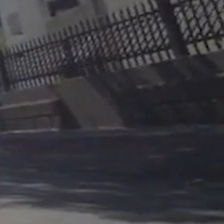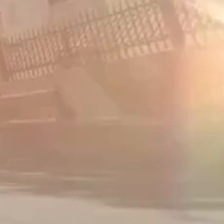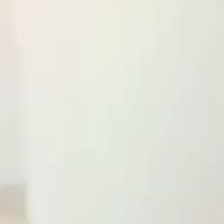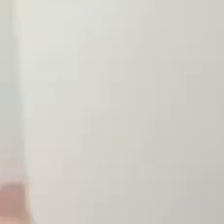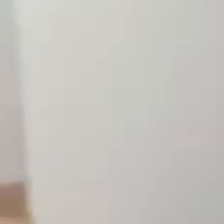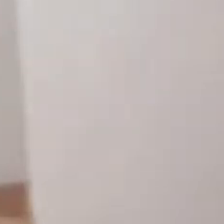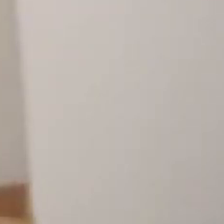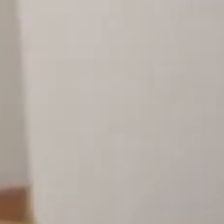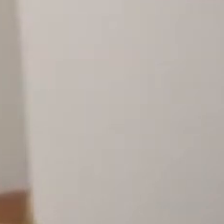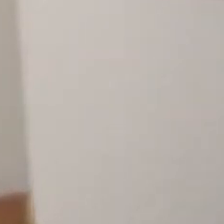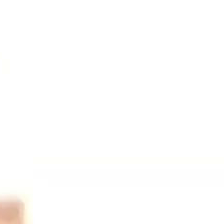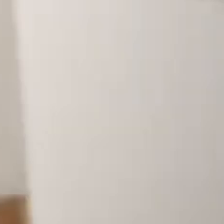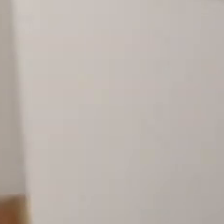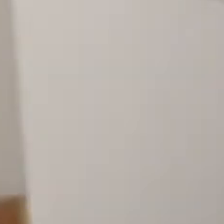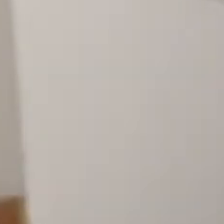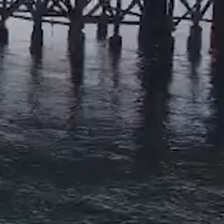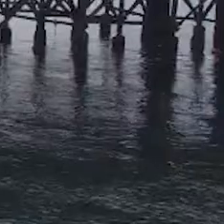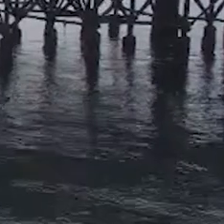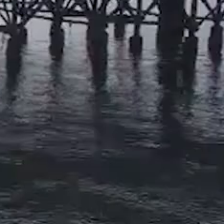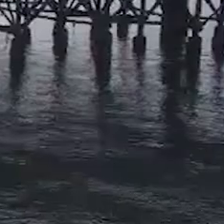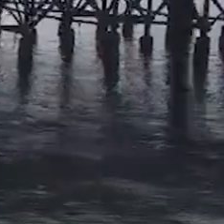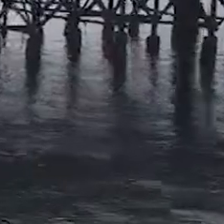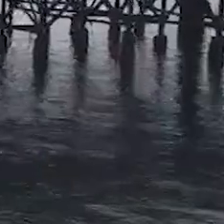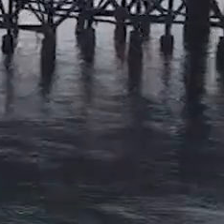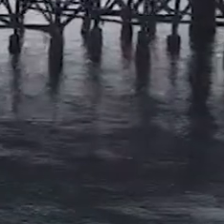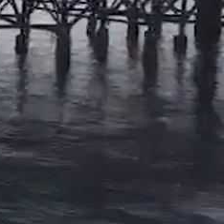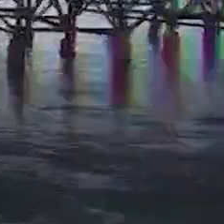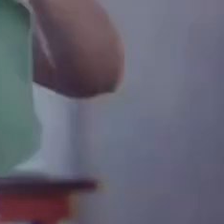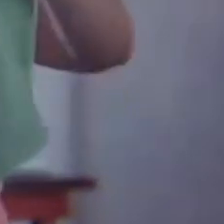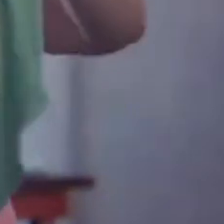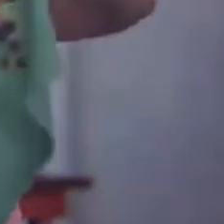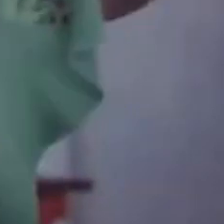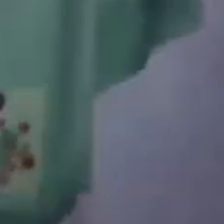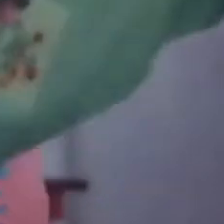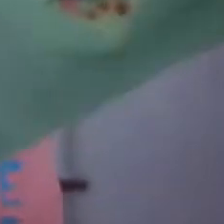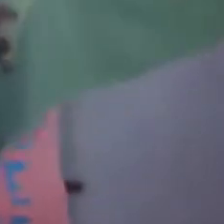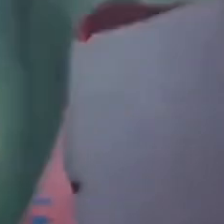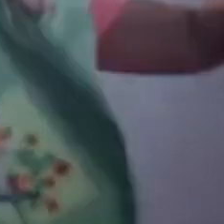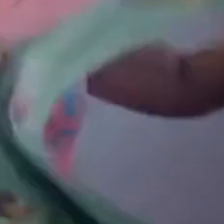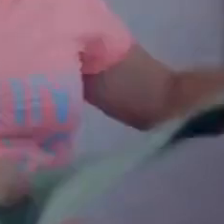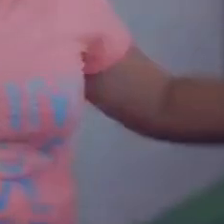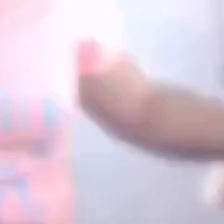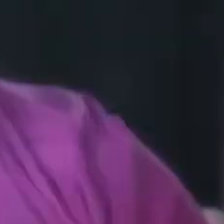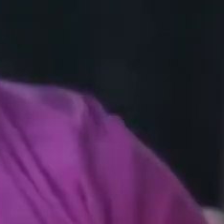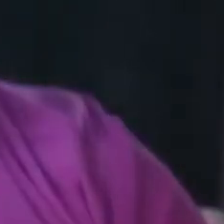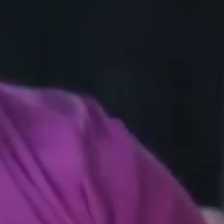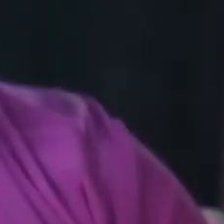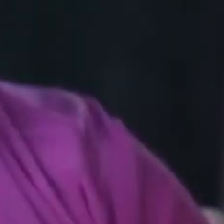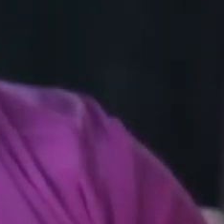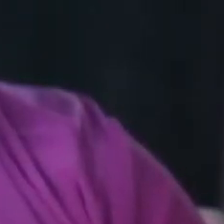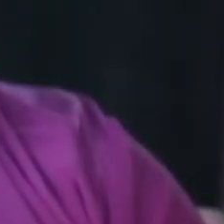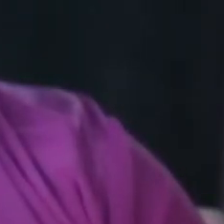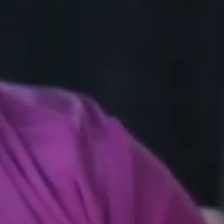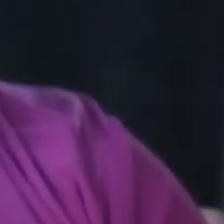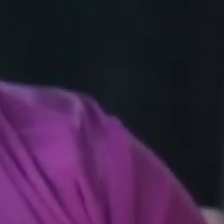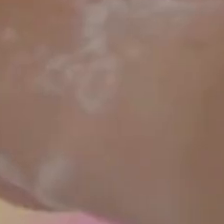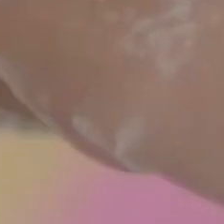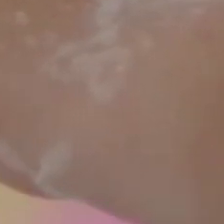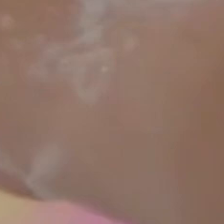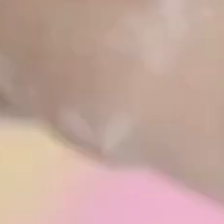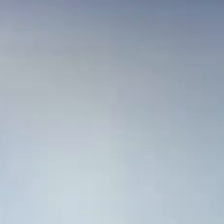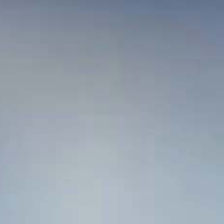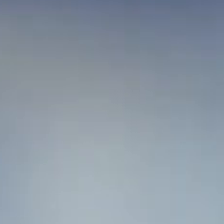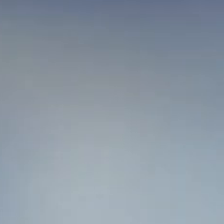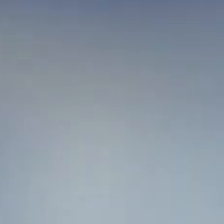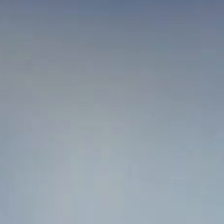Si nos quedamos en casa, si guardamos la distancia a los que salimos a trabajar, si no nos tocamos la cara y